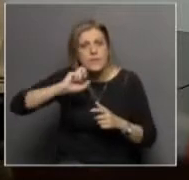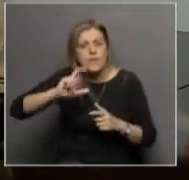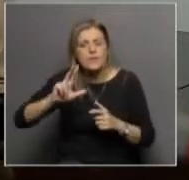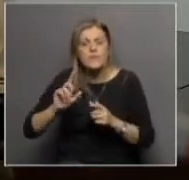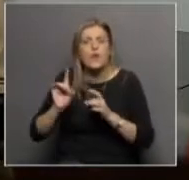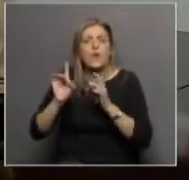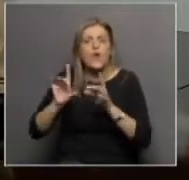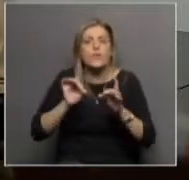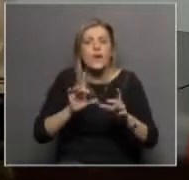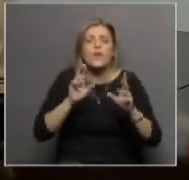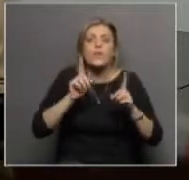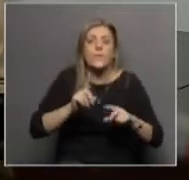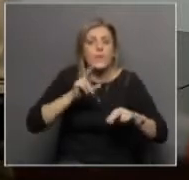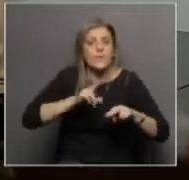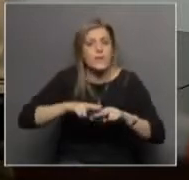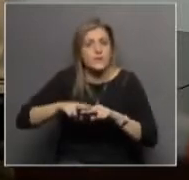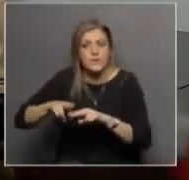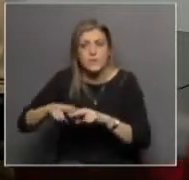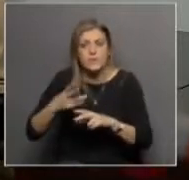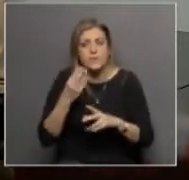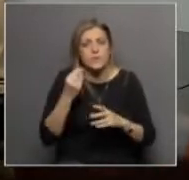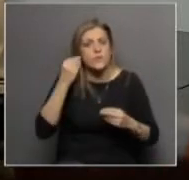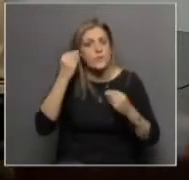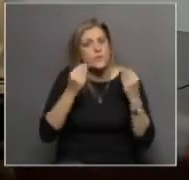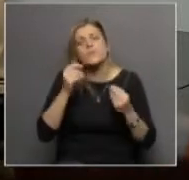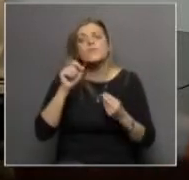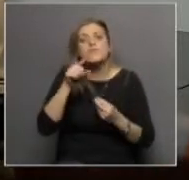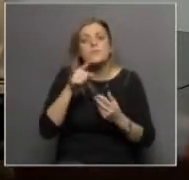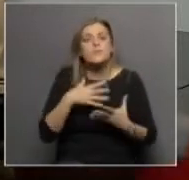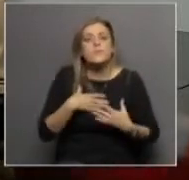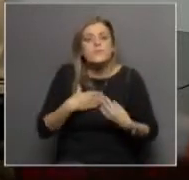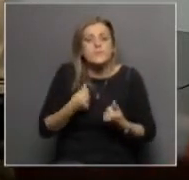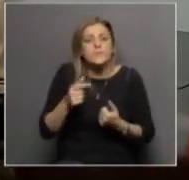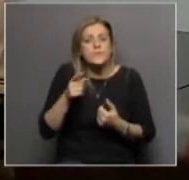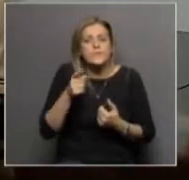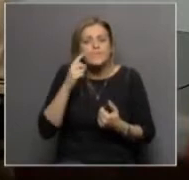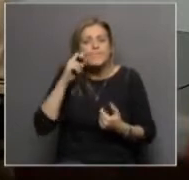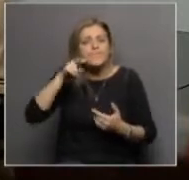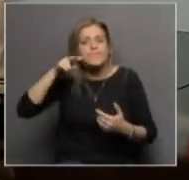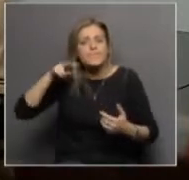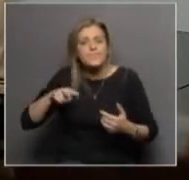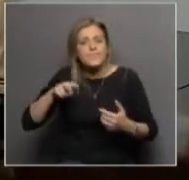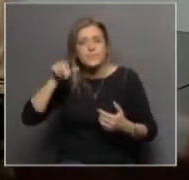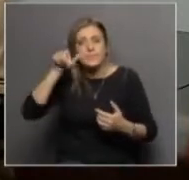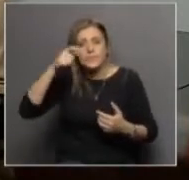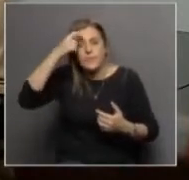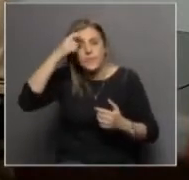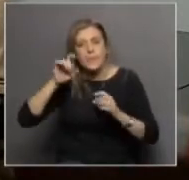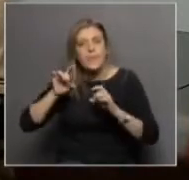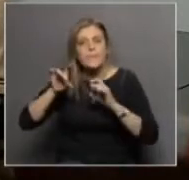de fallecimientos, siguen siendo preocupantes. ¿Cómo lo ven desde la epidemiología al escenario, a la foto de hoy?